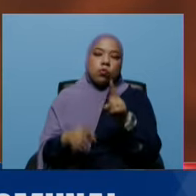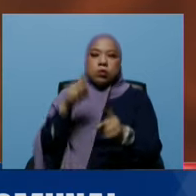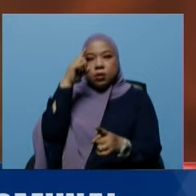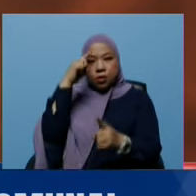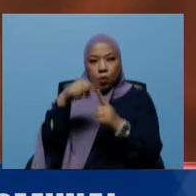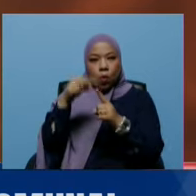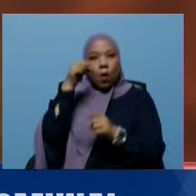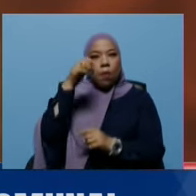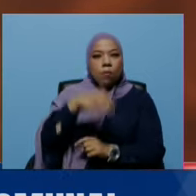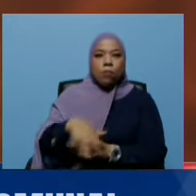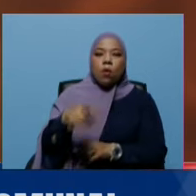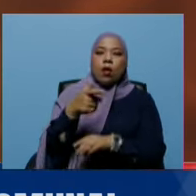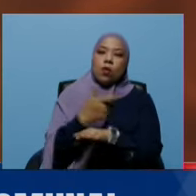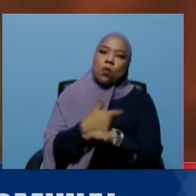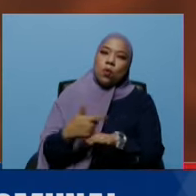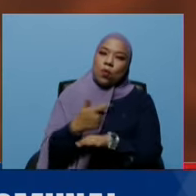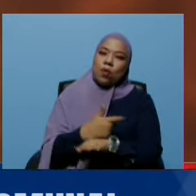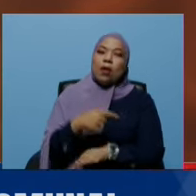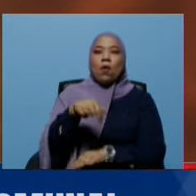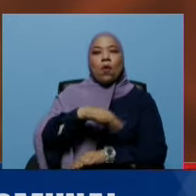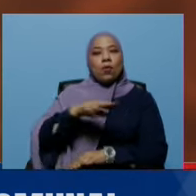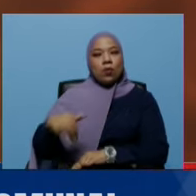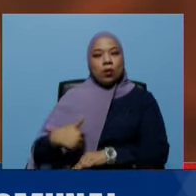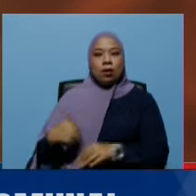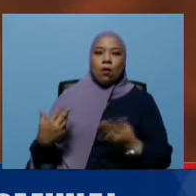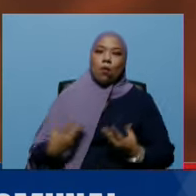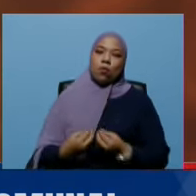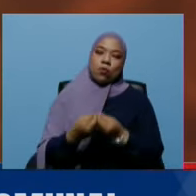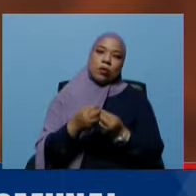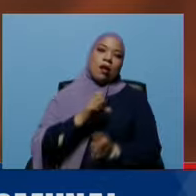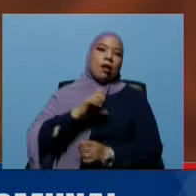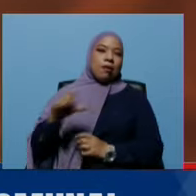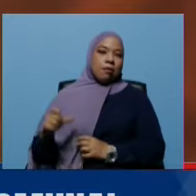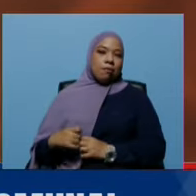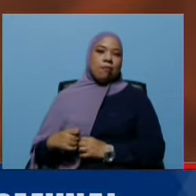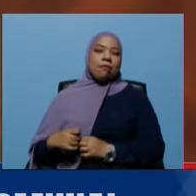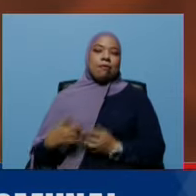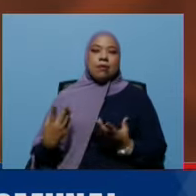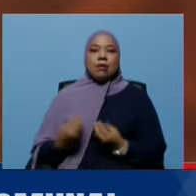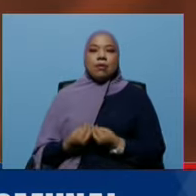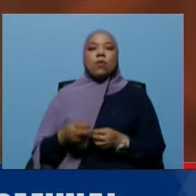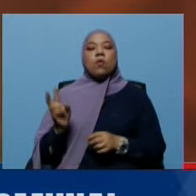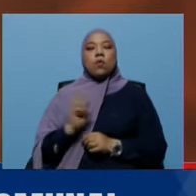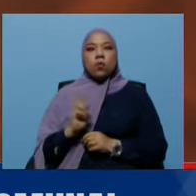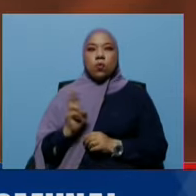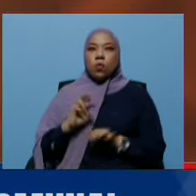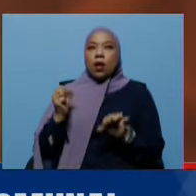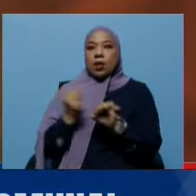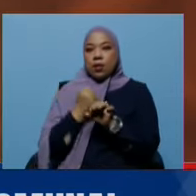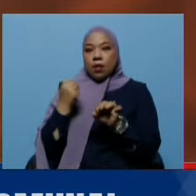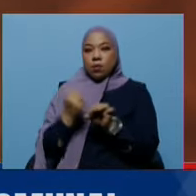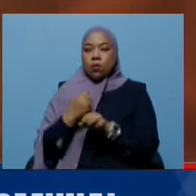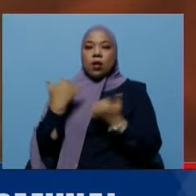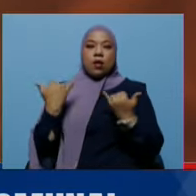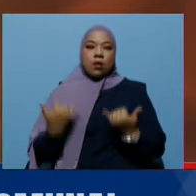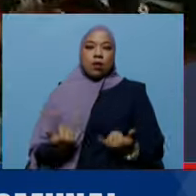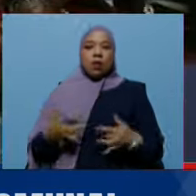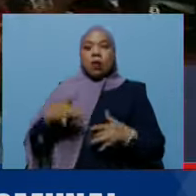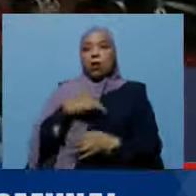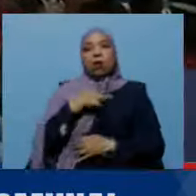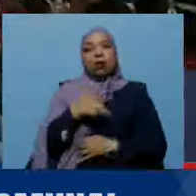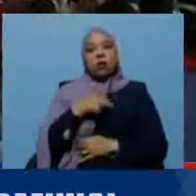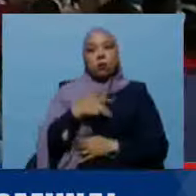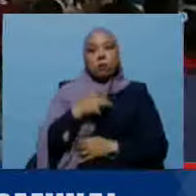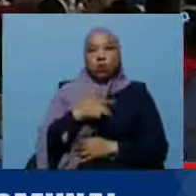mi pueblo será gobierno. Hoy nosotros junto a usted somos gobierno en el territorio, estamos trabajando, estamos